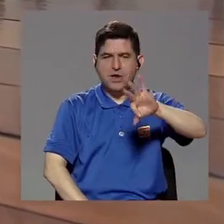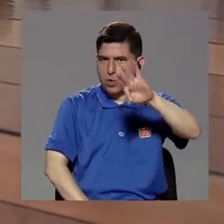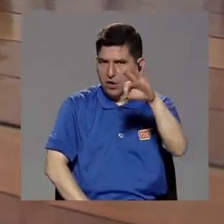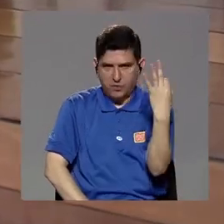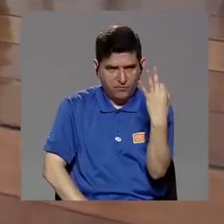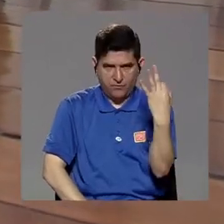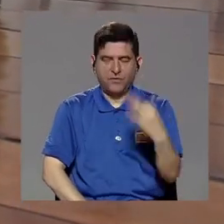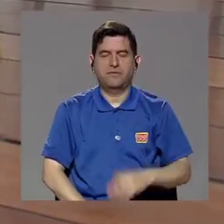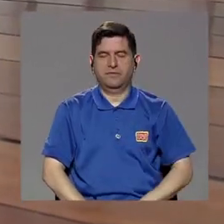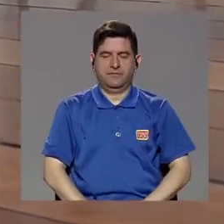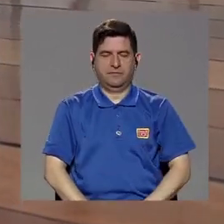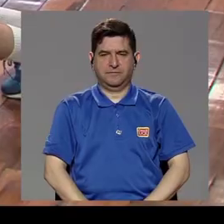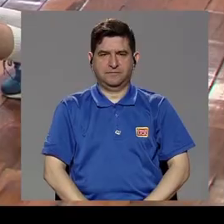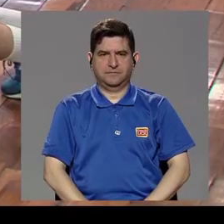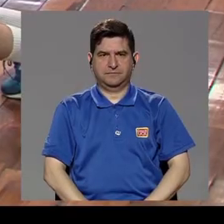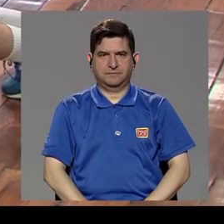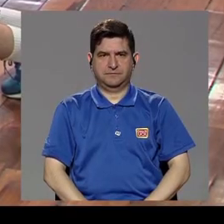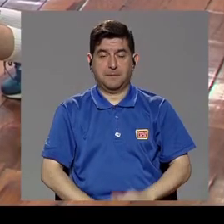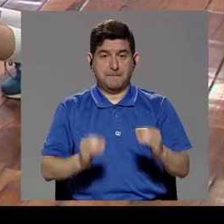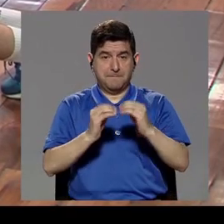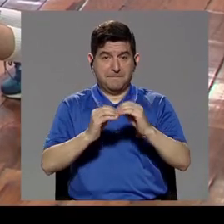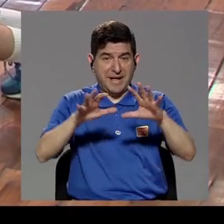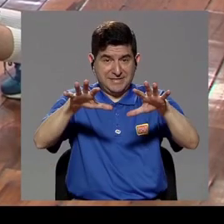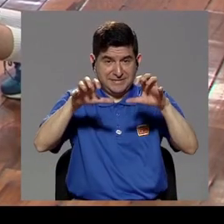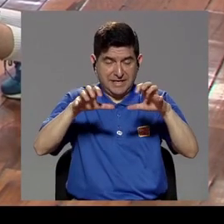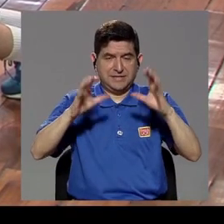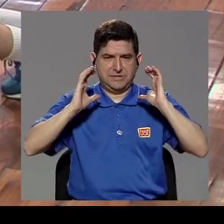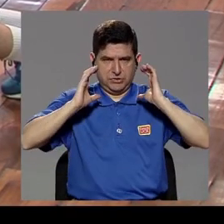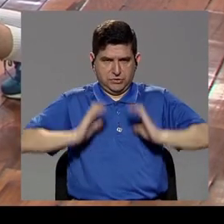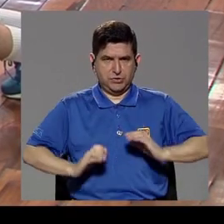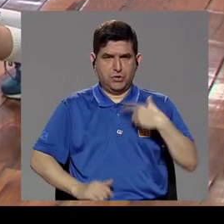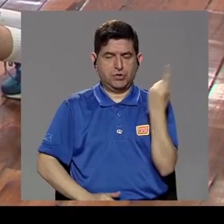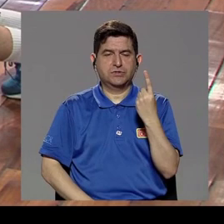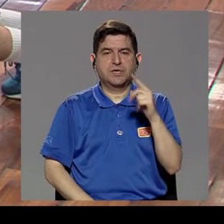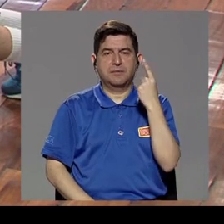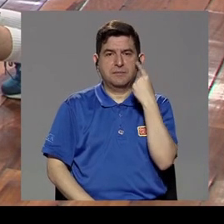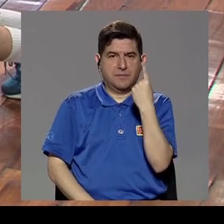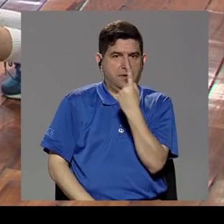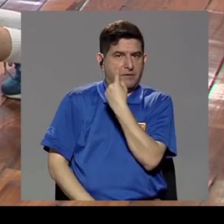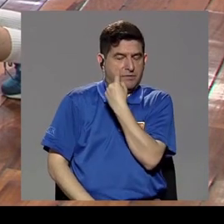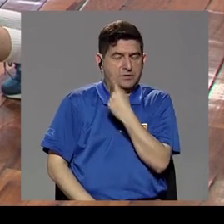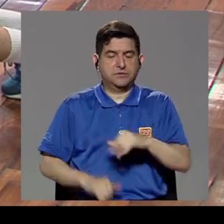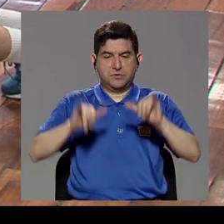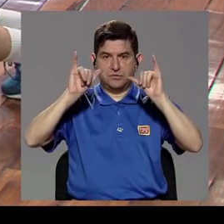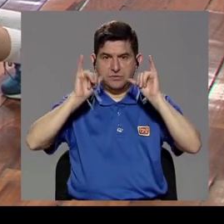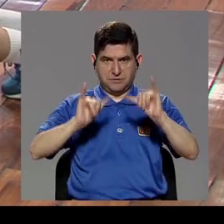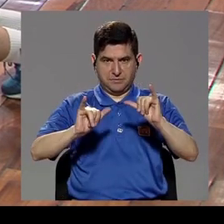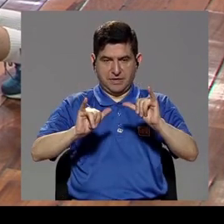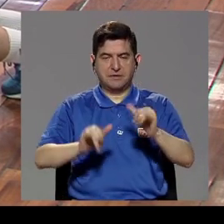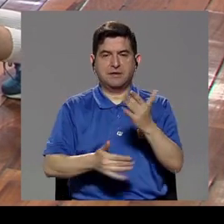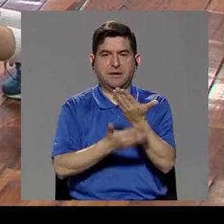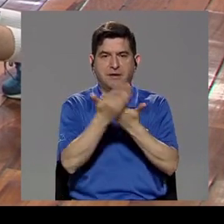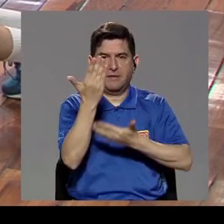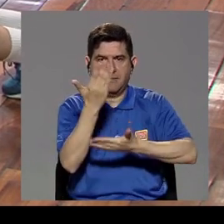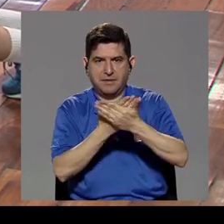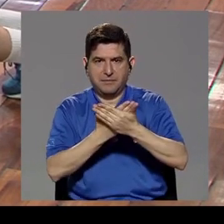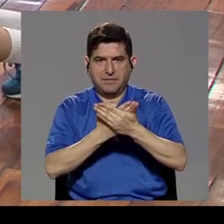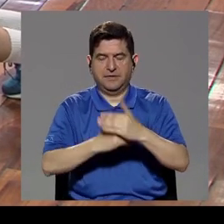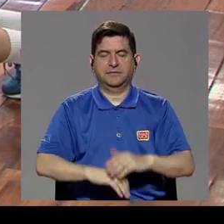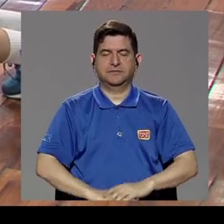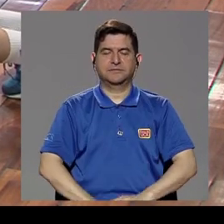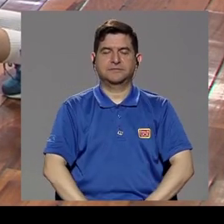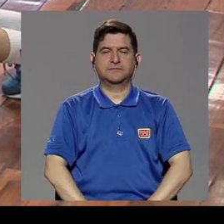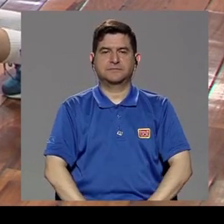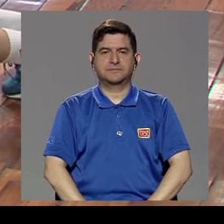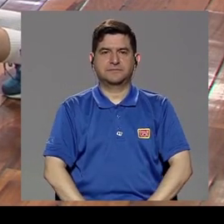manteniendo la misma postura, la misma posición, una mayor tensión en nuestro cuerpo. Siempre la vista la vamos a mantener en